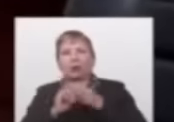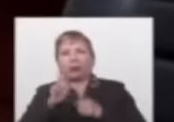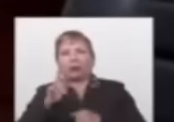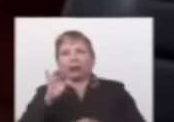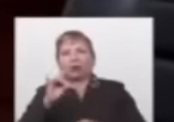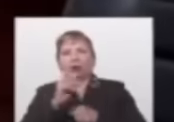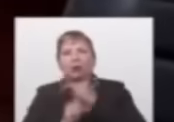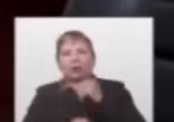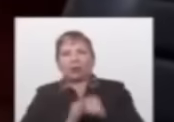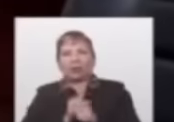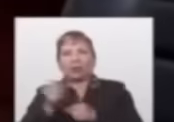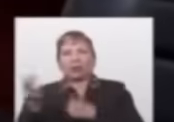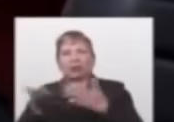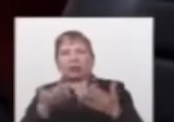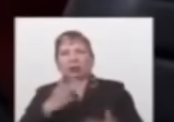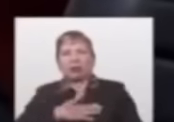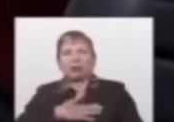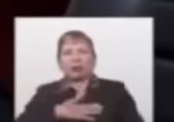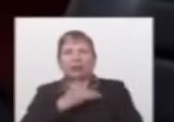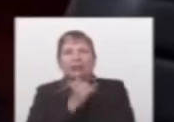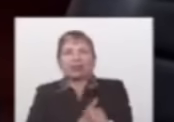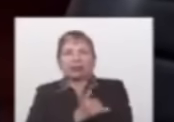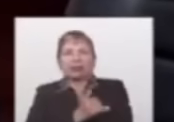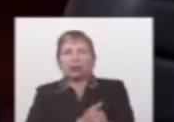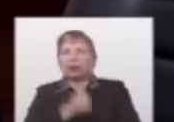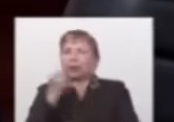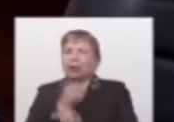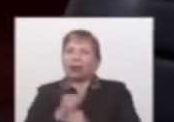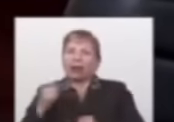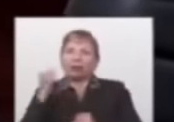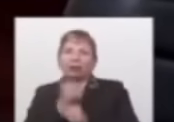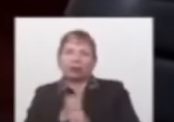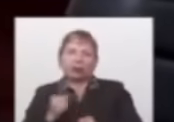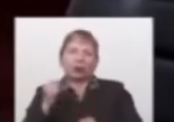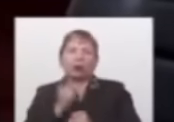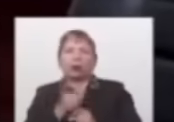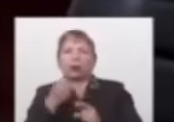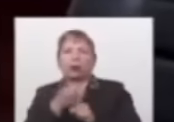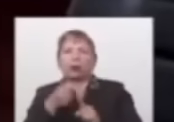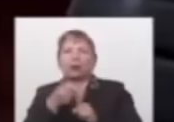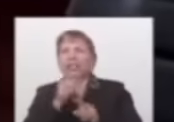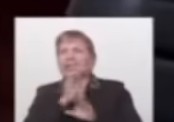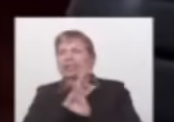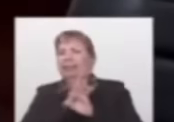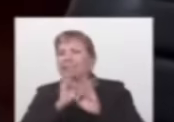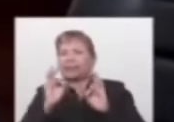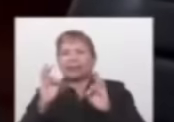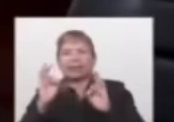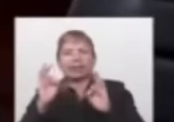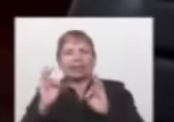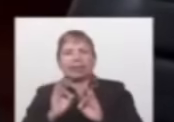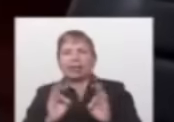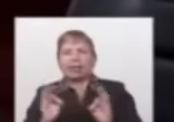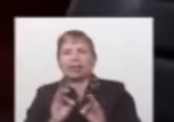28 años de servicio a mi institución, trabajando sin ningún tipo